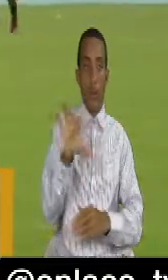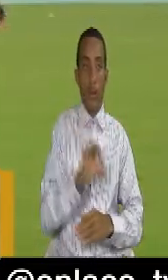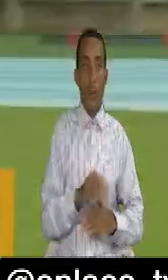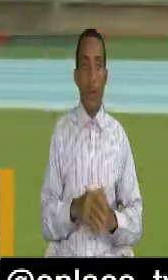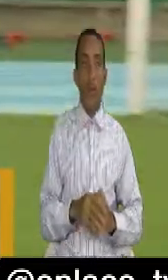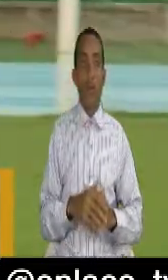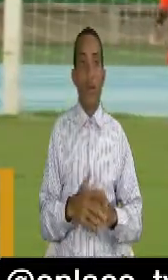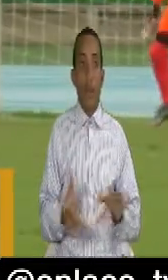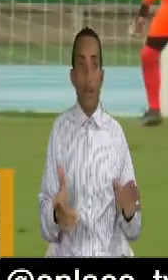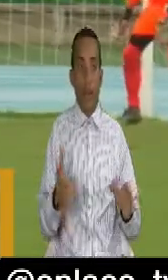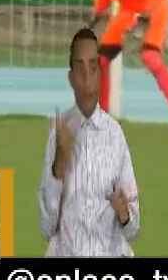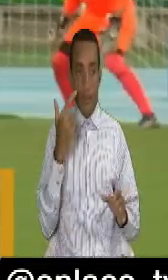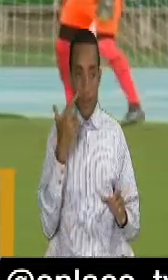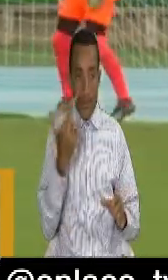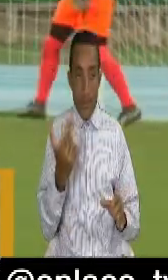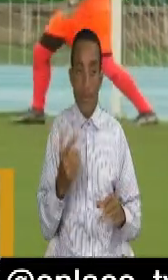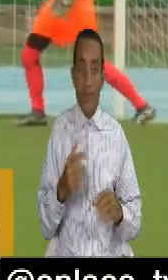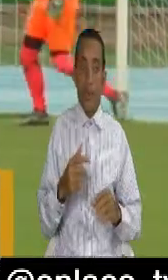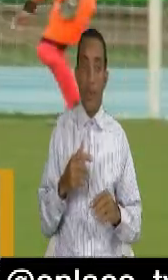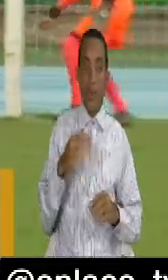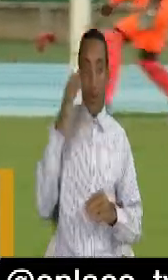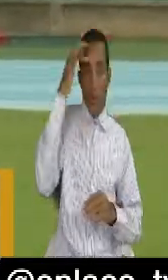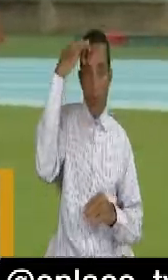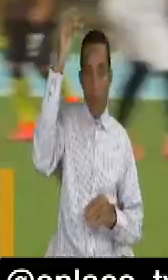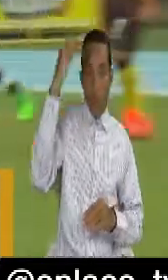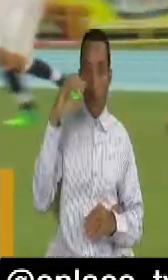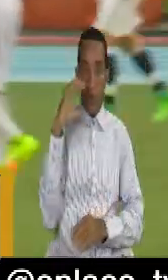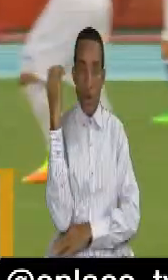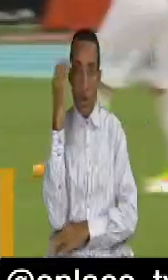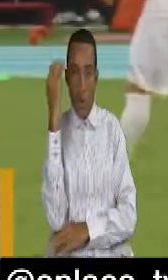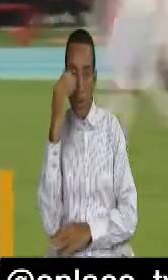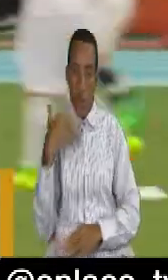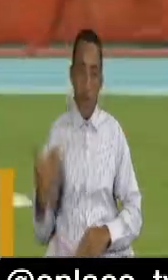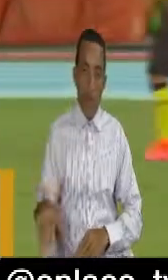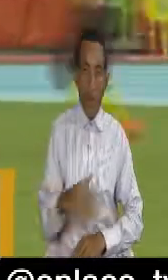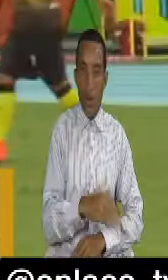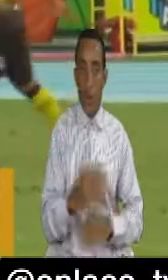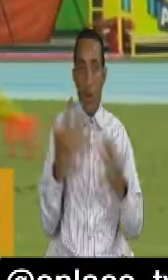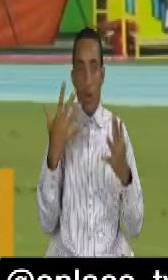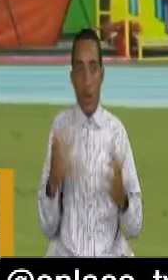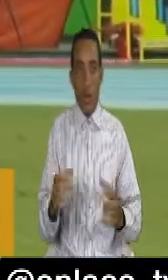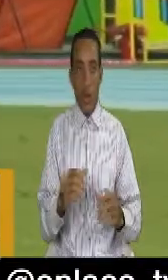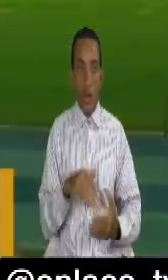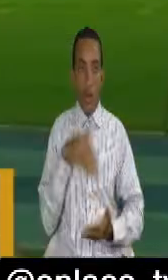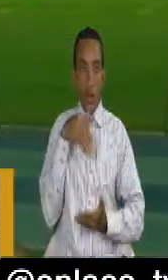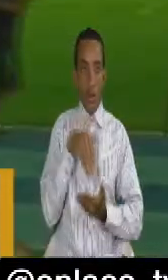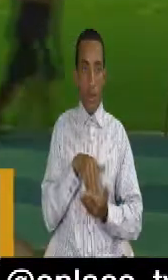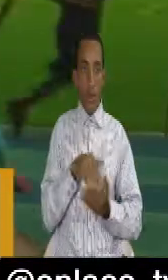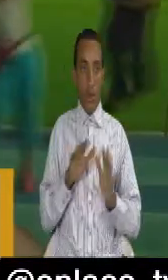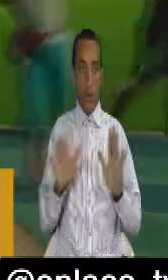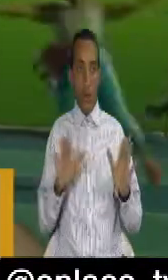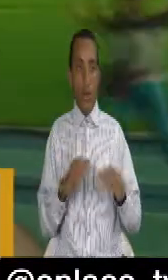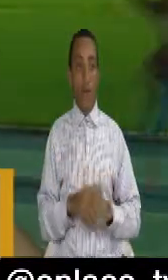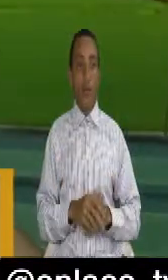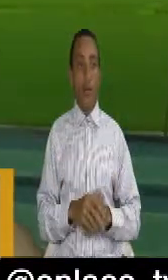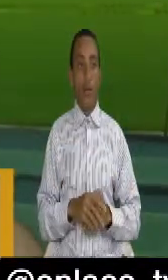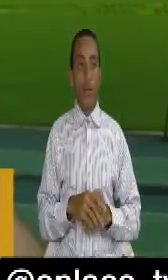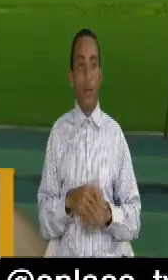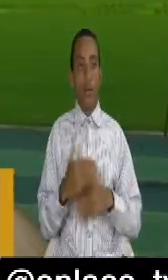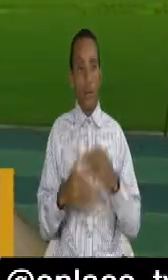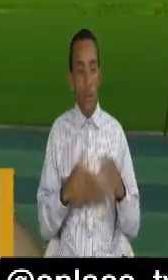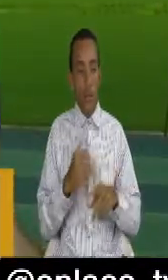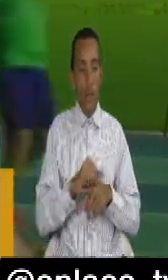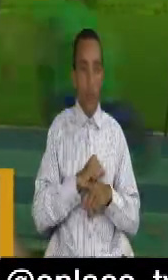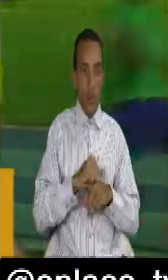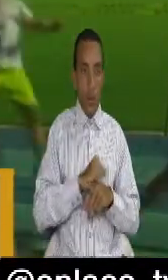esta figura del fútbol profesional colombiano, la máquina amarilla busca consolidar el medio campo. Pues hemos venido ensayando, ¿no? Vamos a ver con la